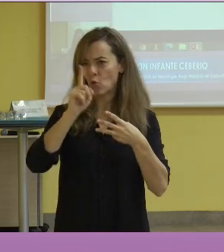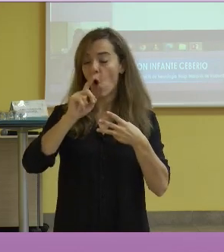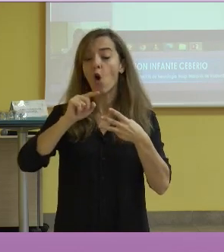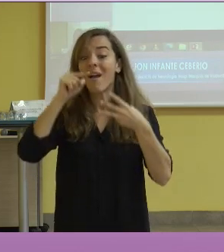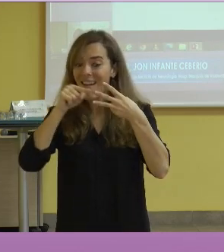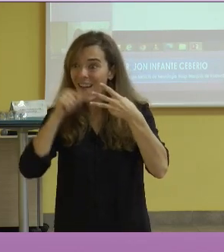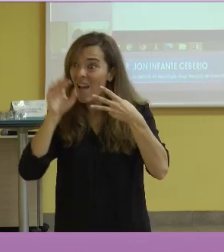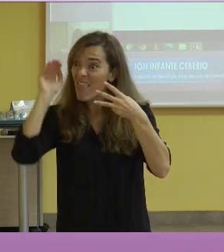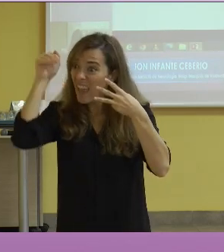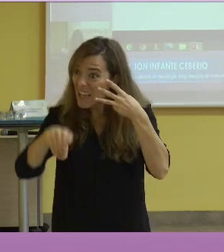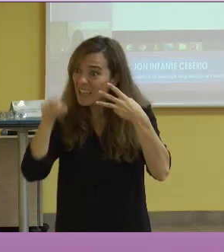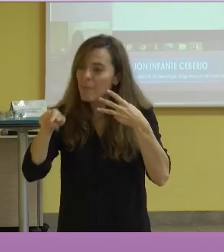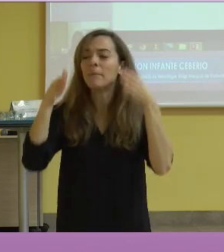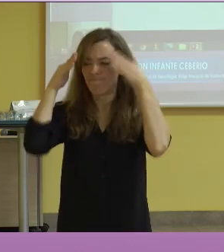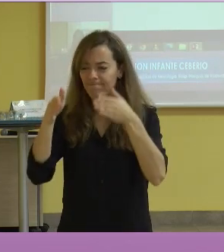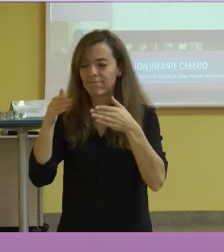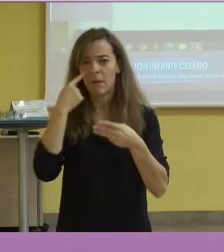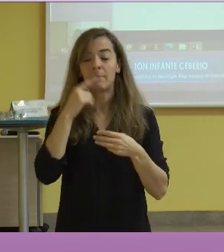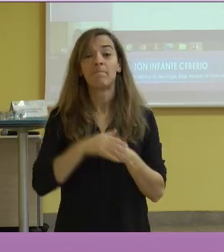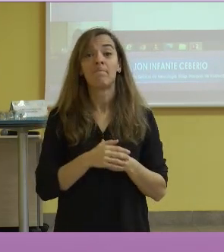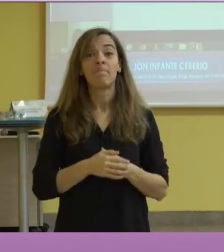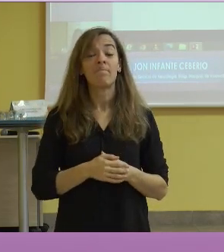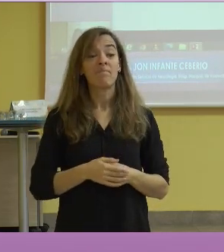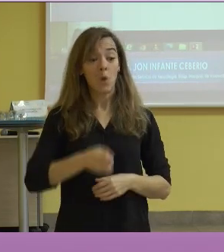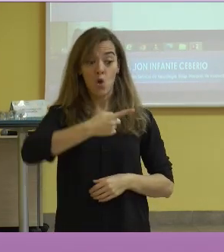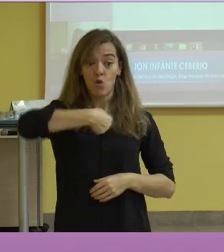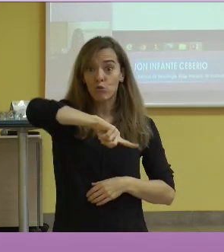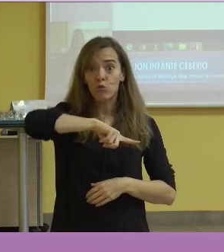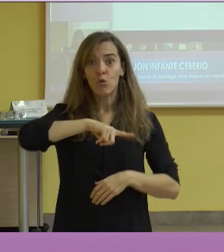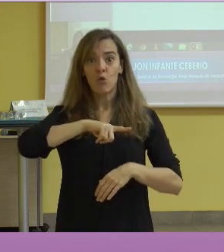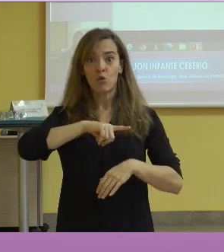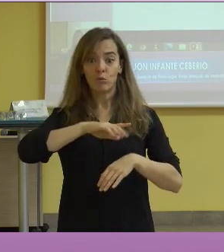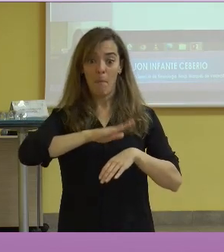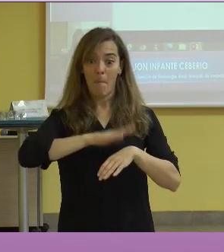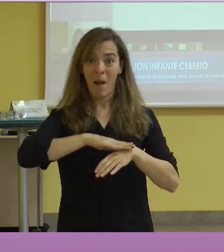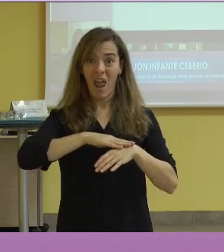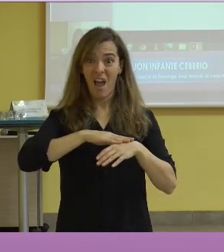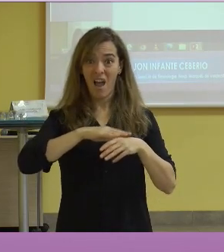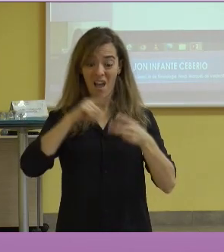de las ataxias degenerativas. Nosotros, para navegar o